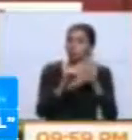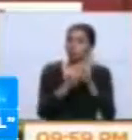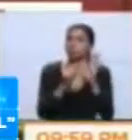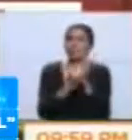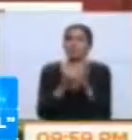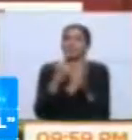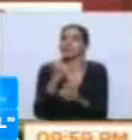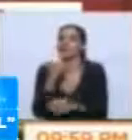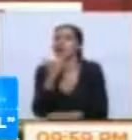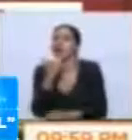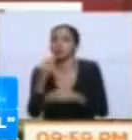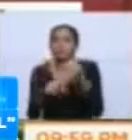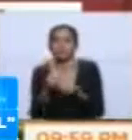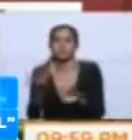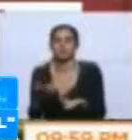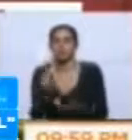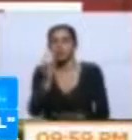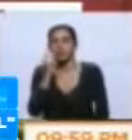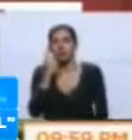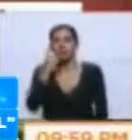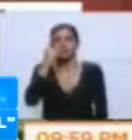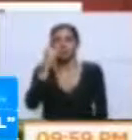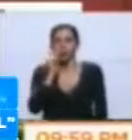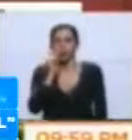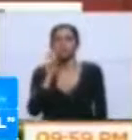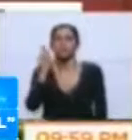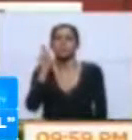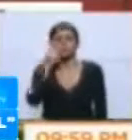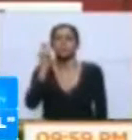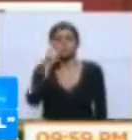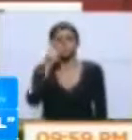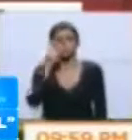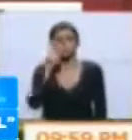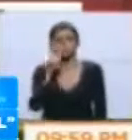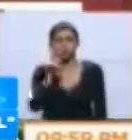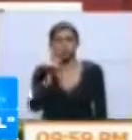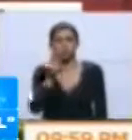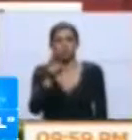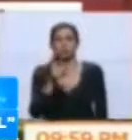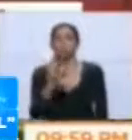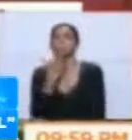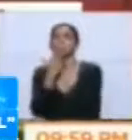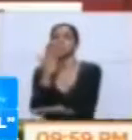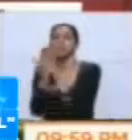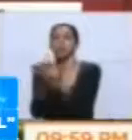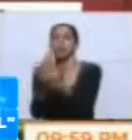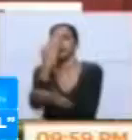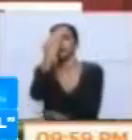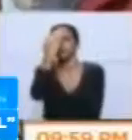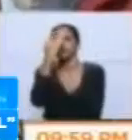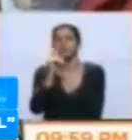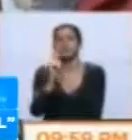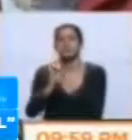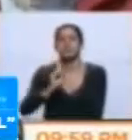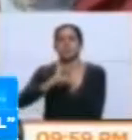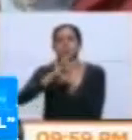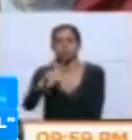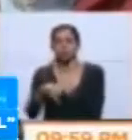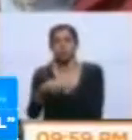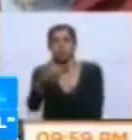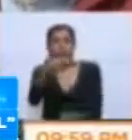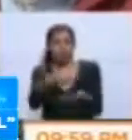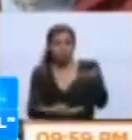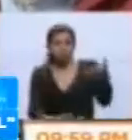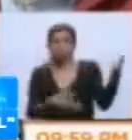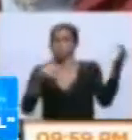El diputado Pedro Carreño introdujo ante el Tribunal Supremo una solicitud de antejuicio de mérito, y fue admitida